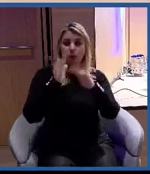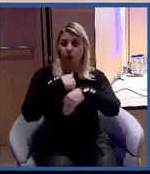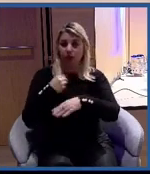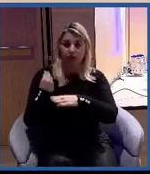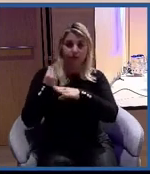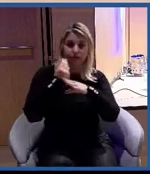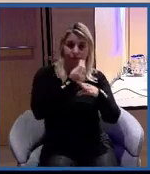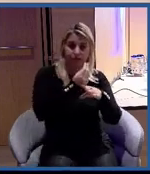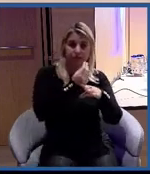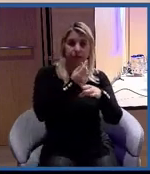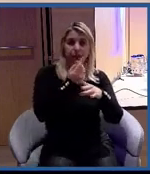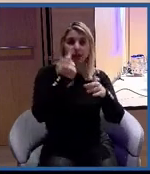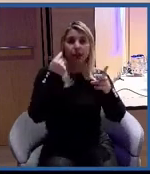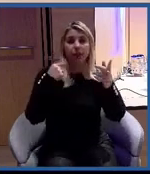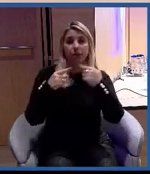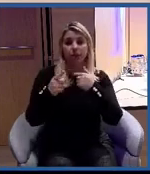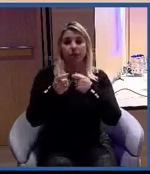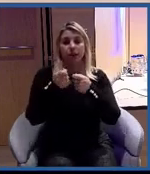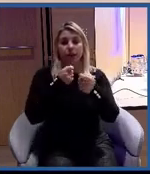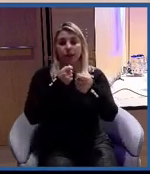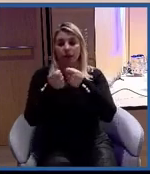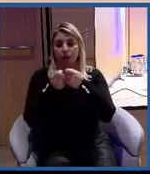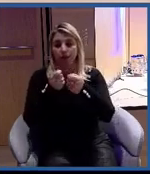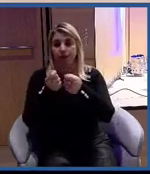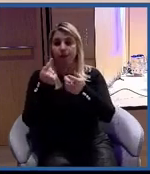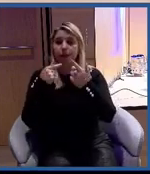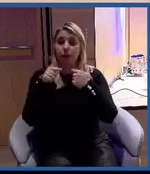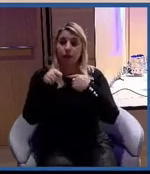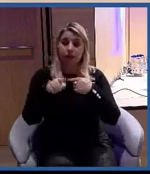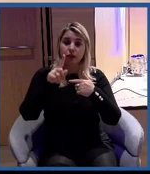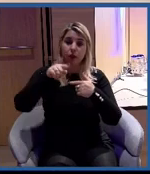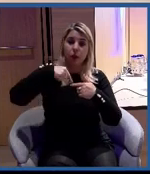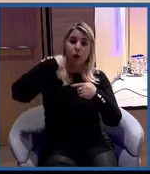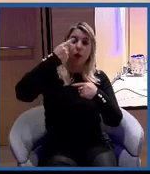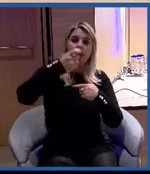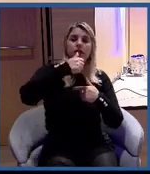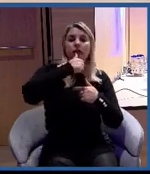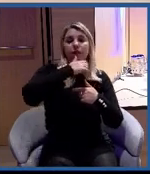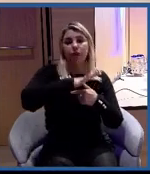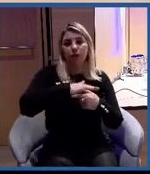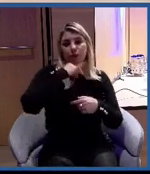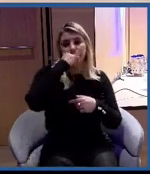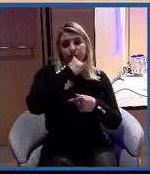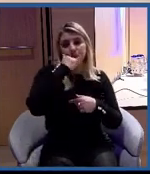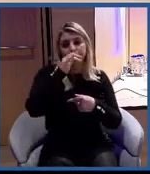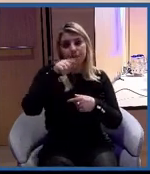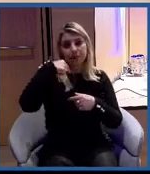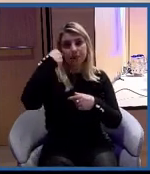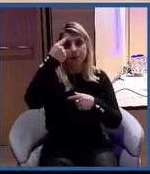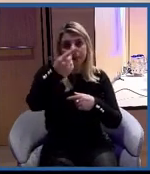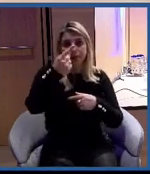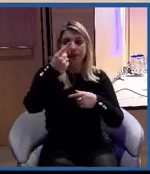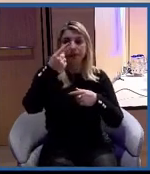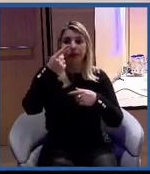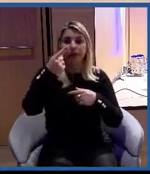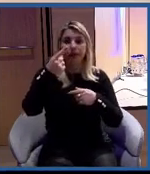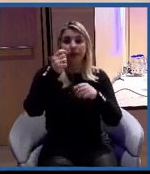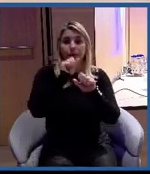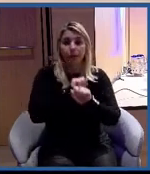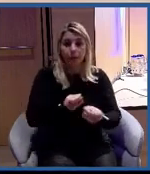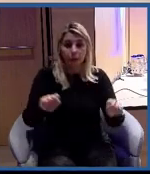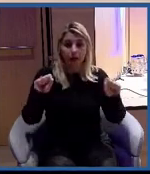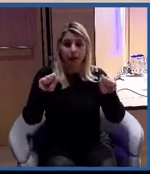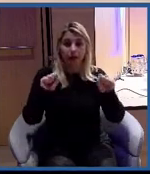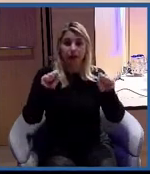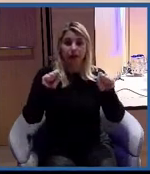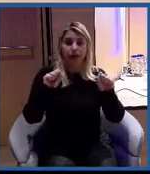haga negocios con su propia municipalidad pero de esto se desprenden otras historias el día de mañana vemos como la empresa